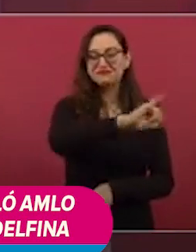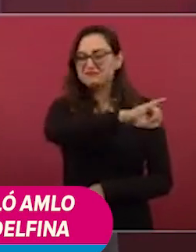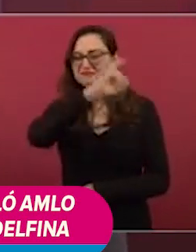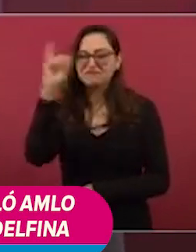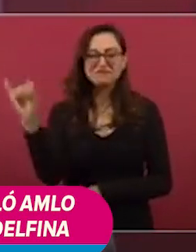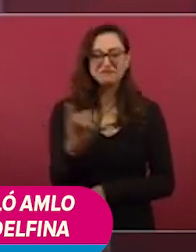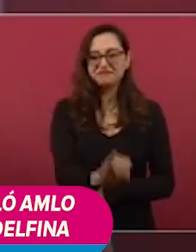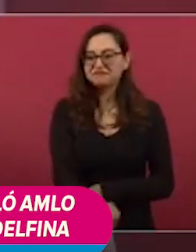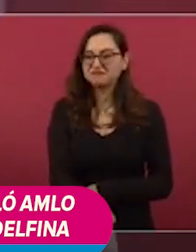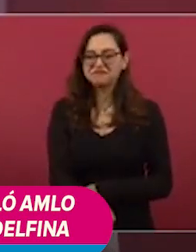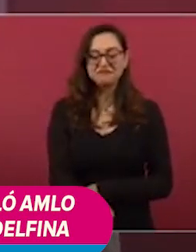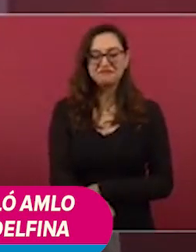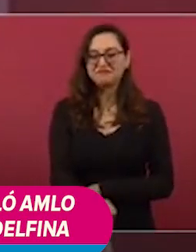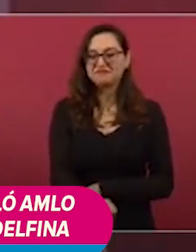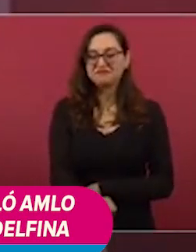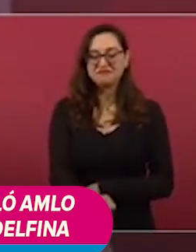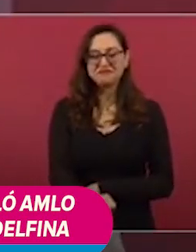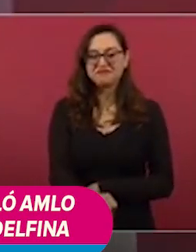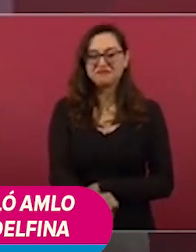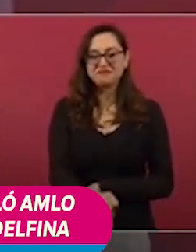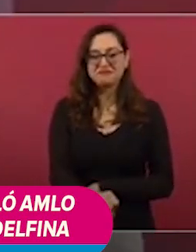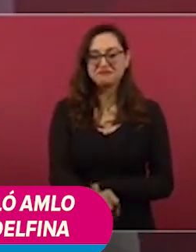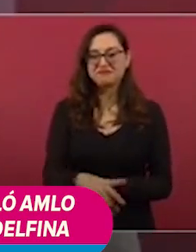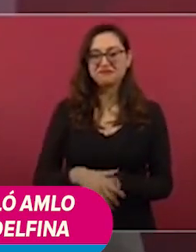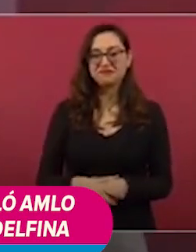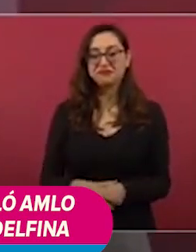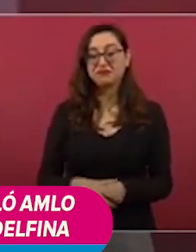Nada que ver con los